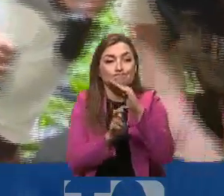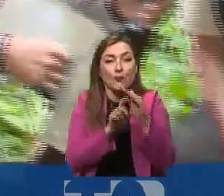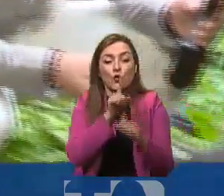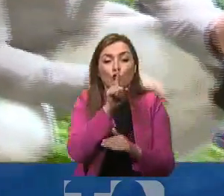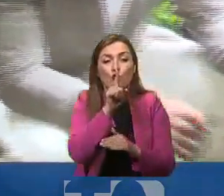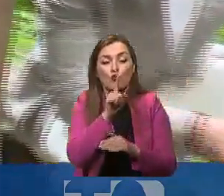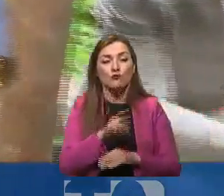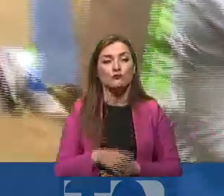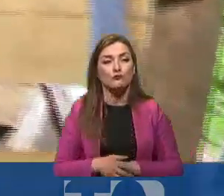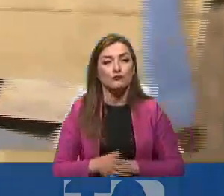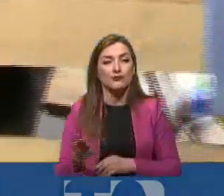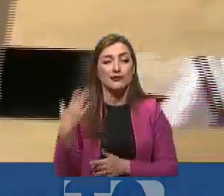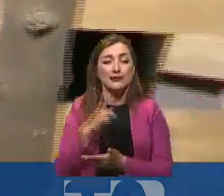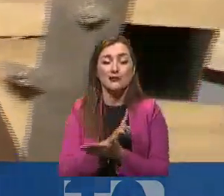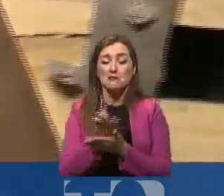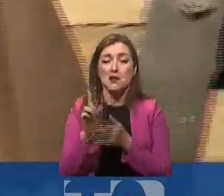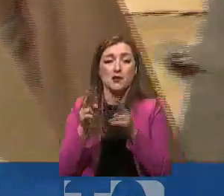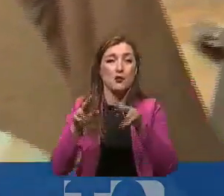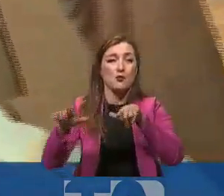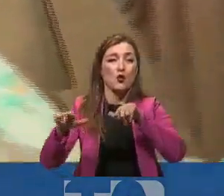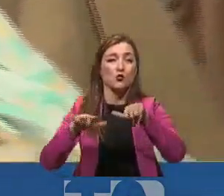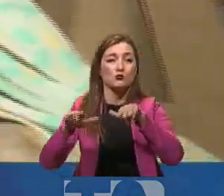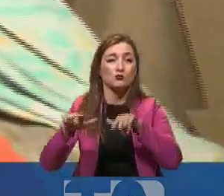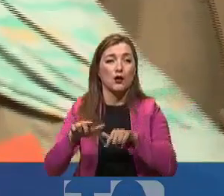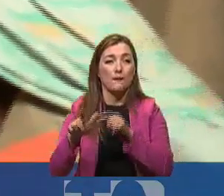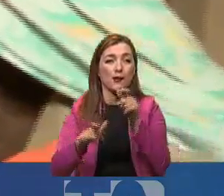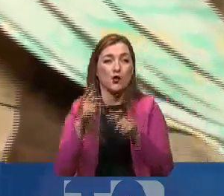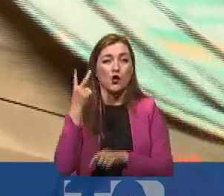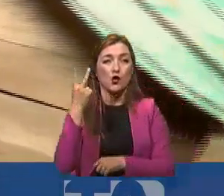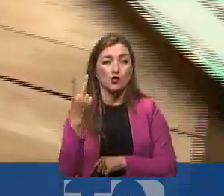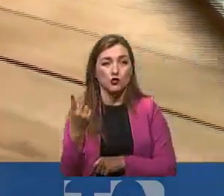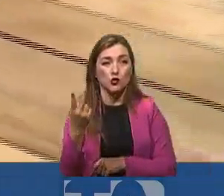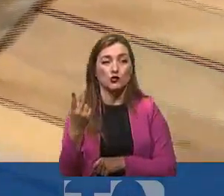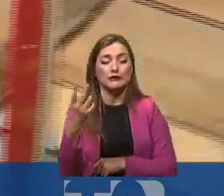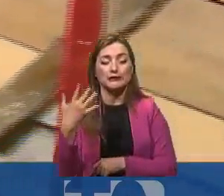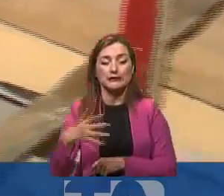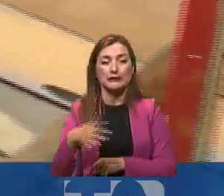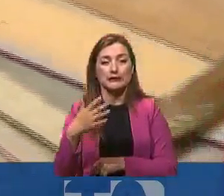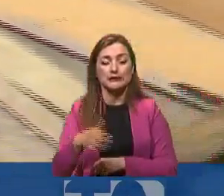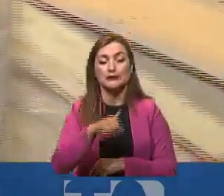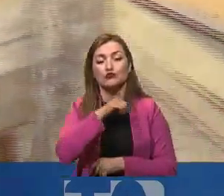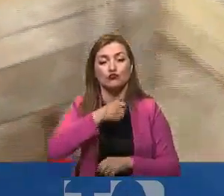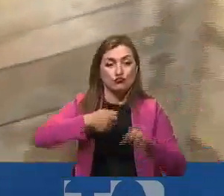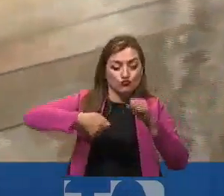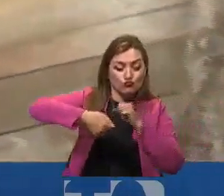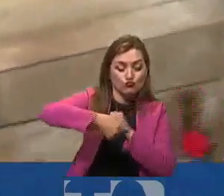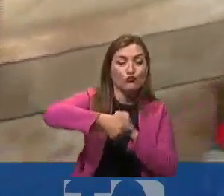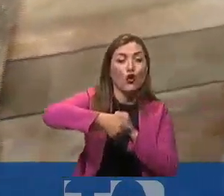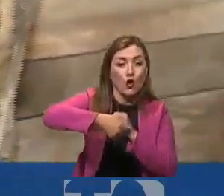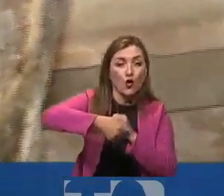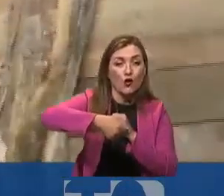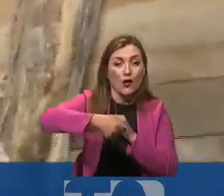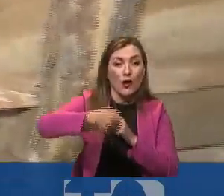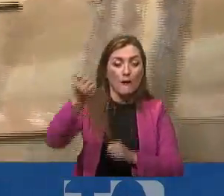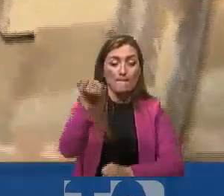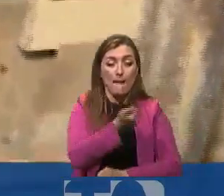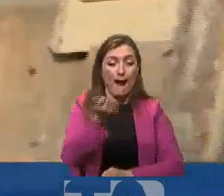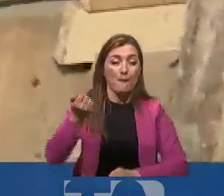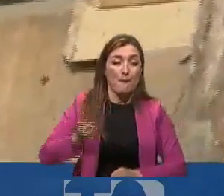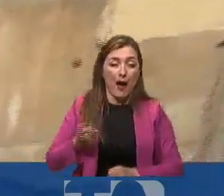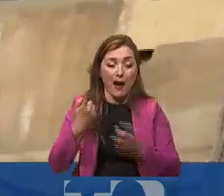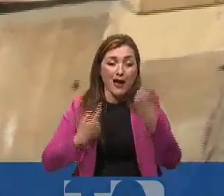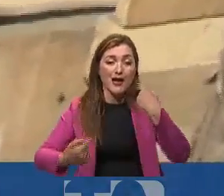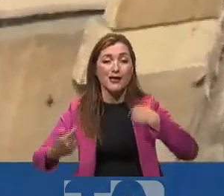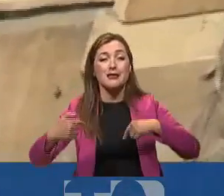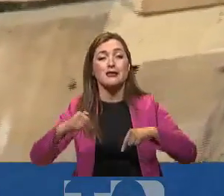sector tuvimos un hecho lamentable, que asaltaron a dos personas con armas blancas, con cuchillos, les dejaron heridas.